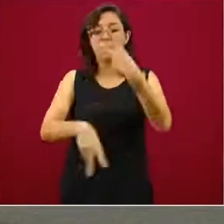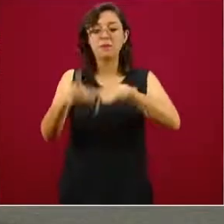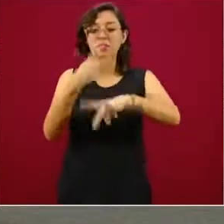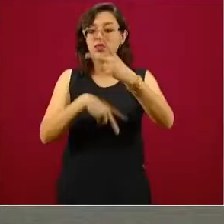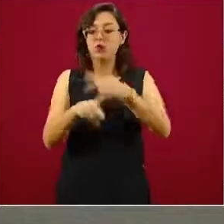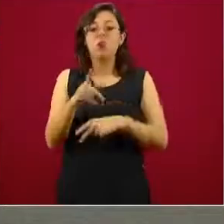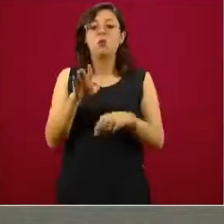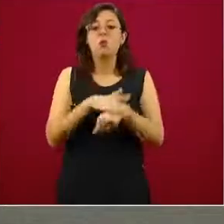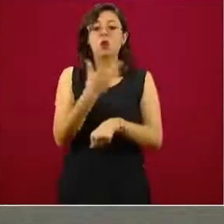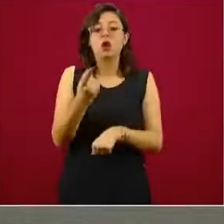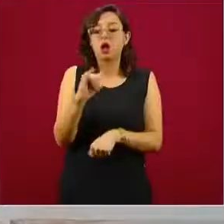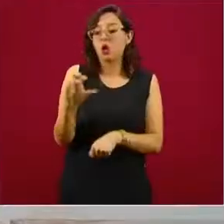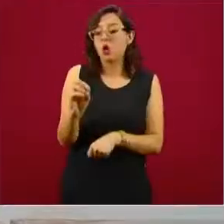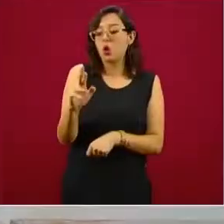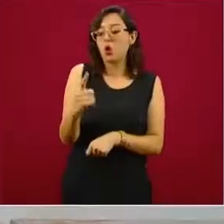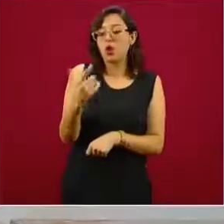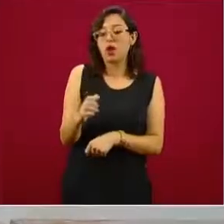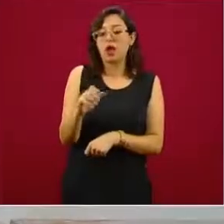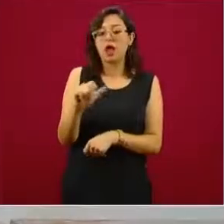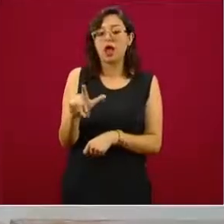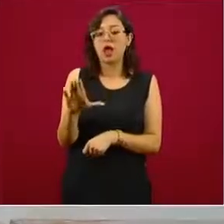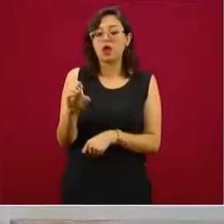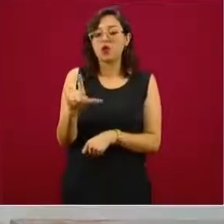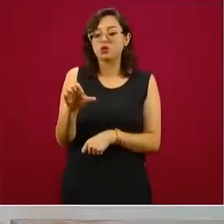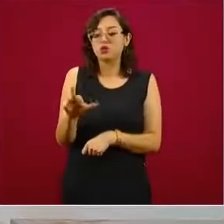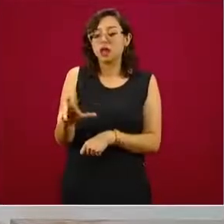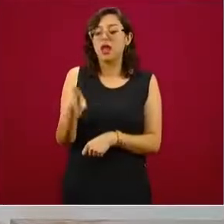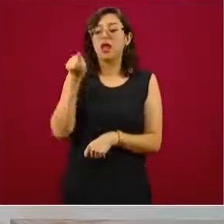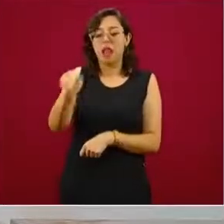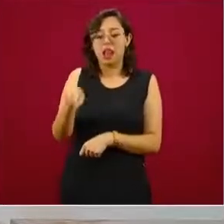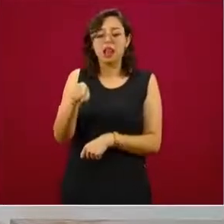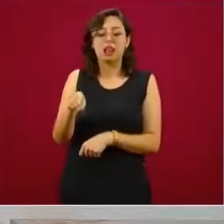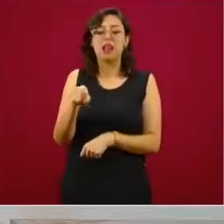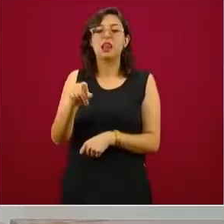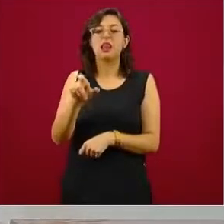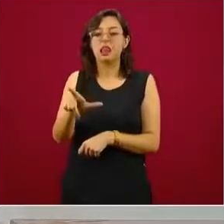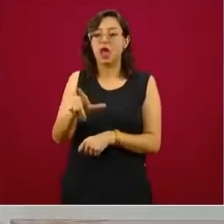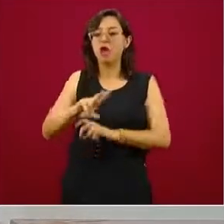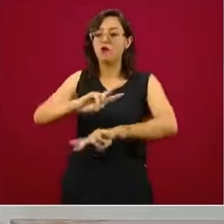quiso personalmente atender a los padres de los niños con cáncer que estaban